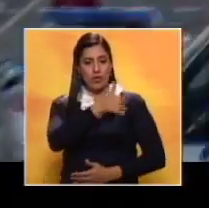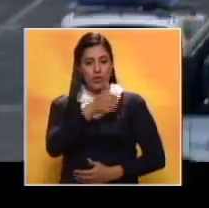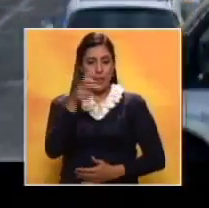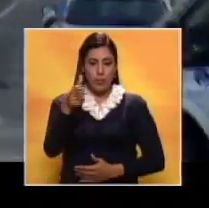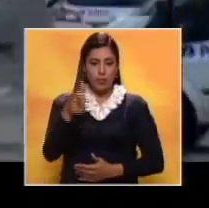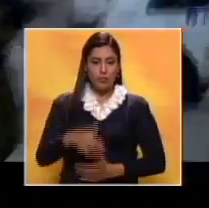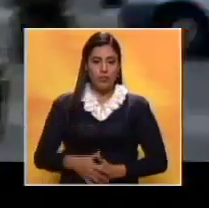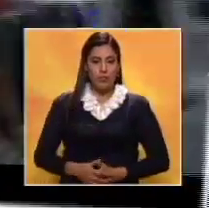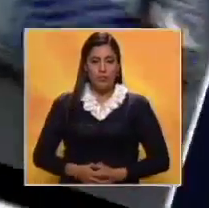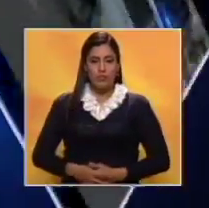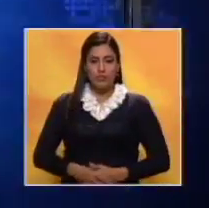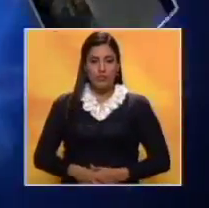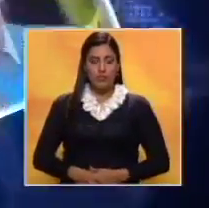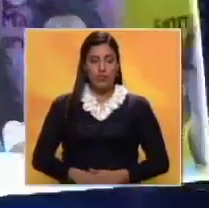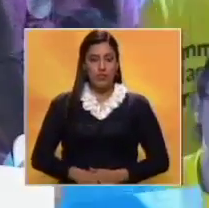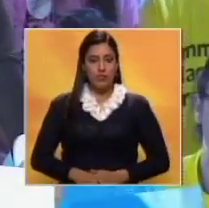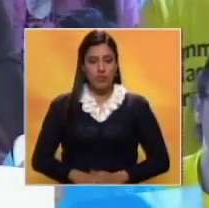autoridades.